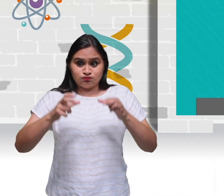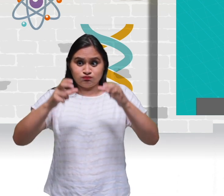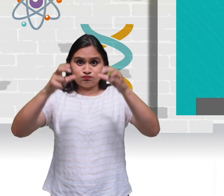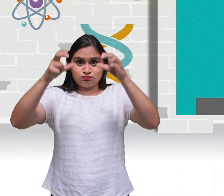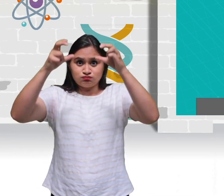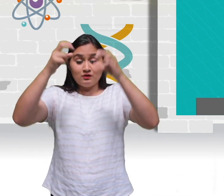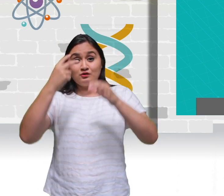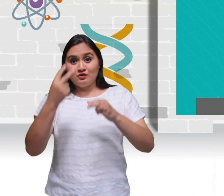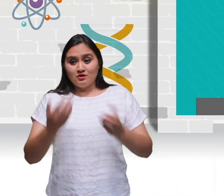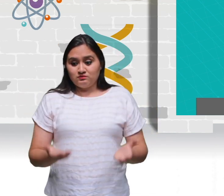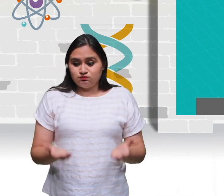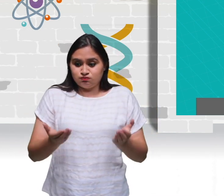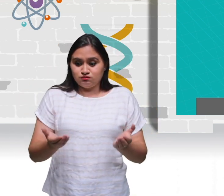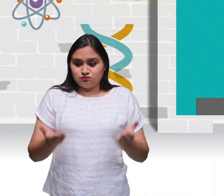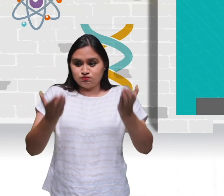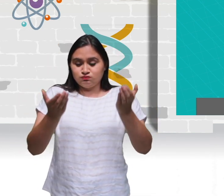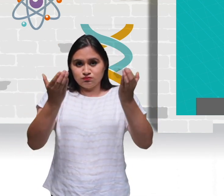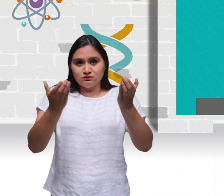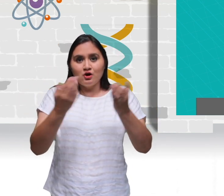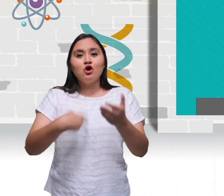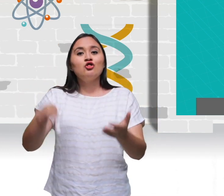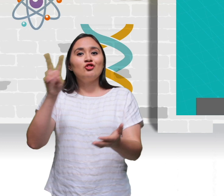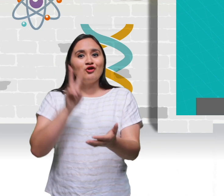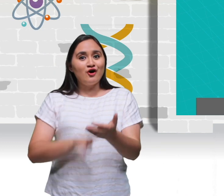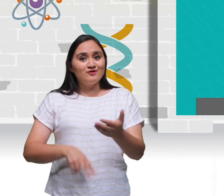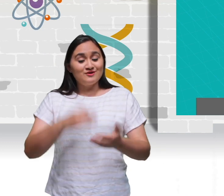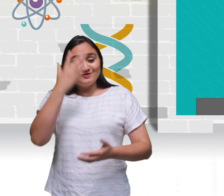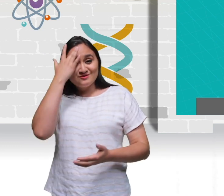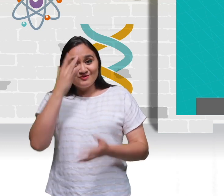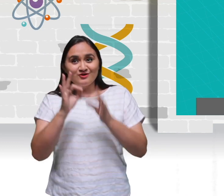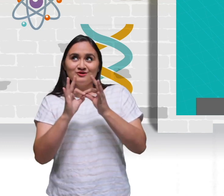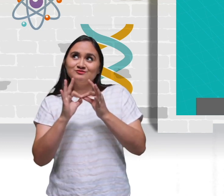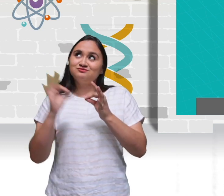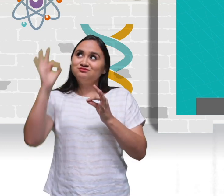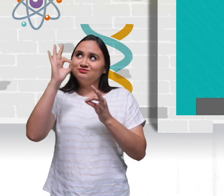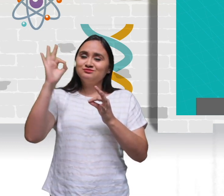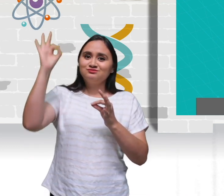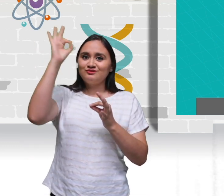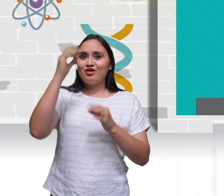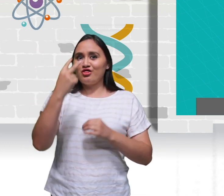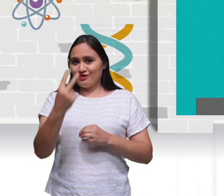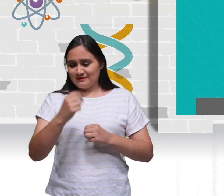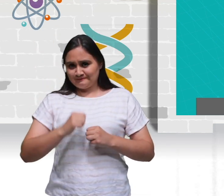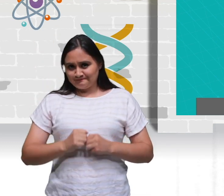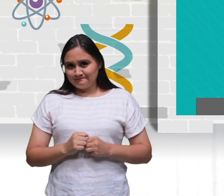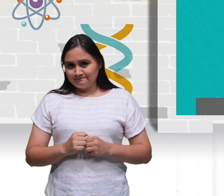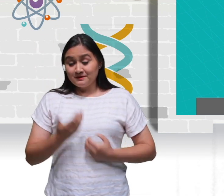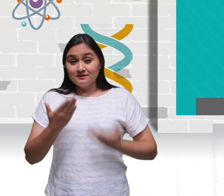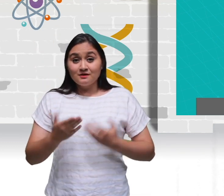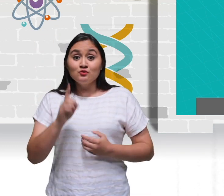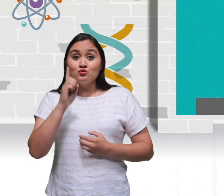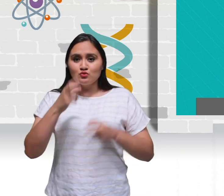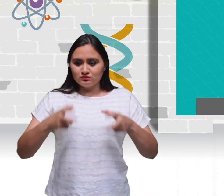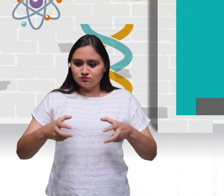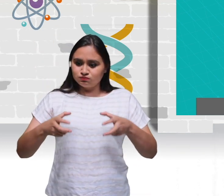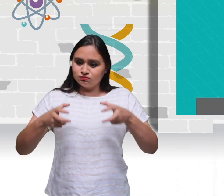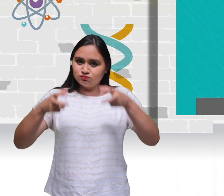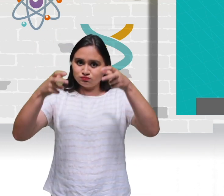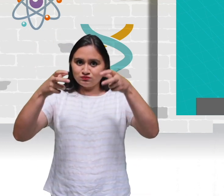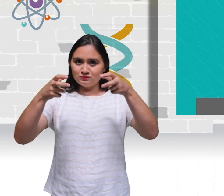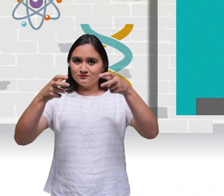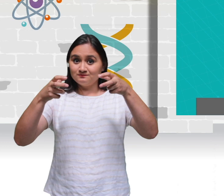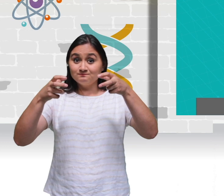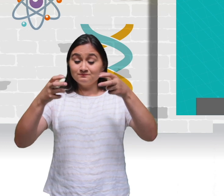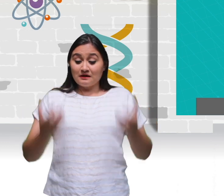vez de un piso, hacemos el doble de trabajo porque la distancia es del doble. Si subimos un piso con